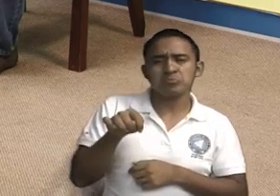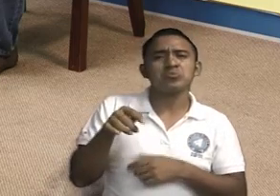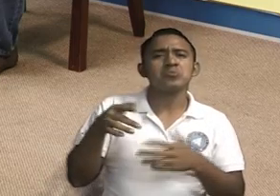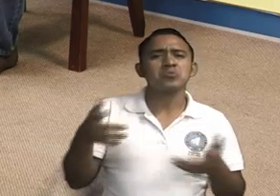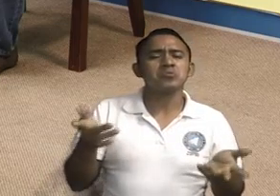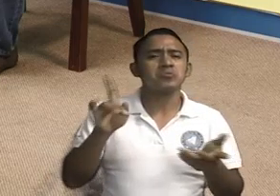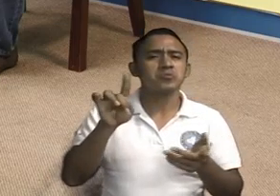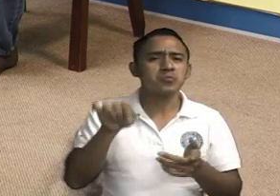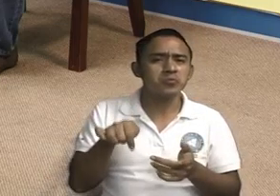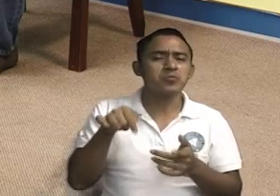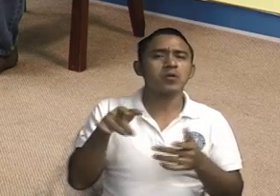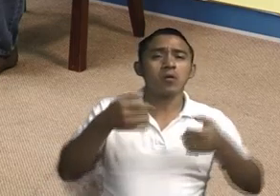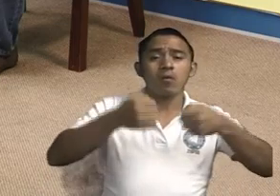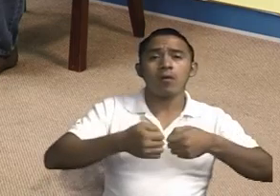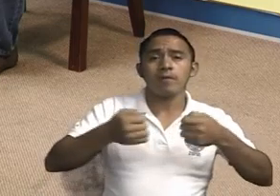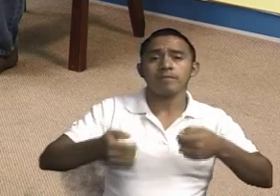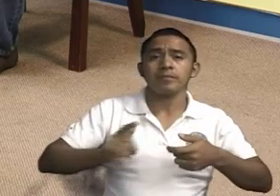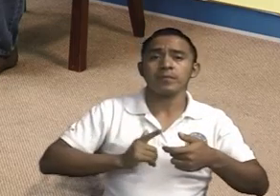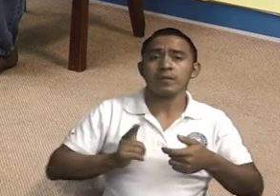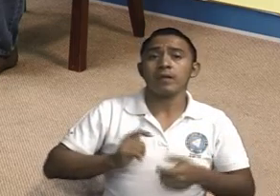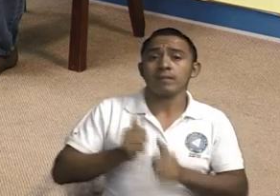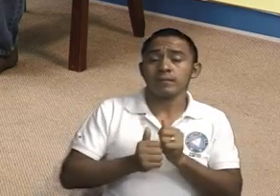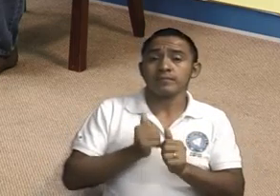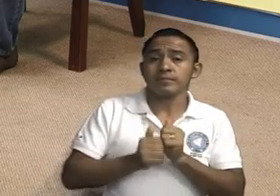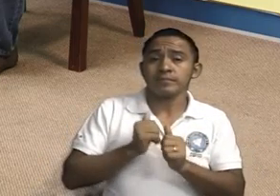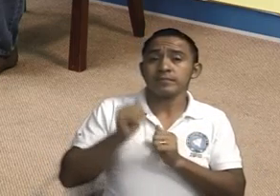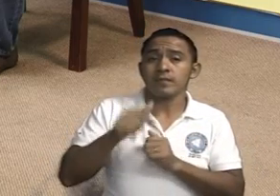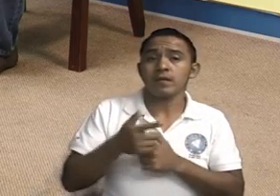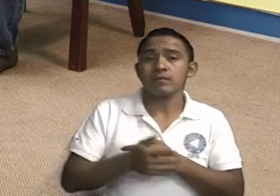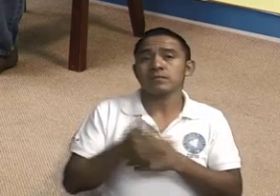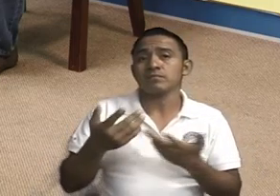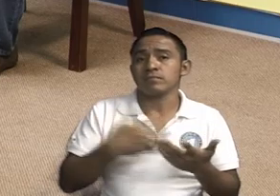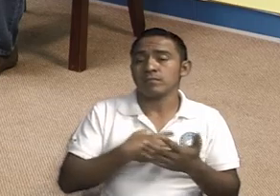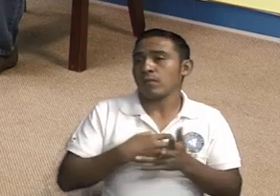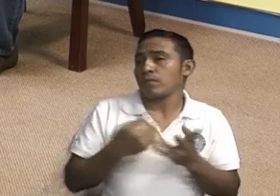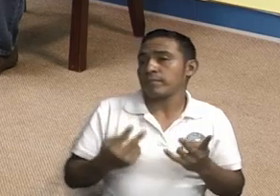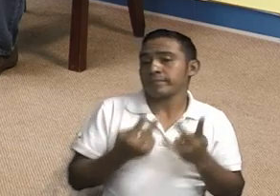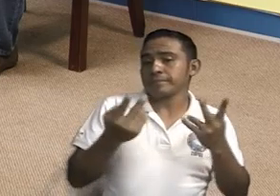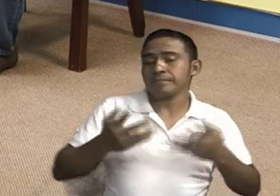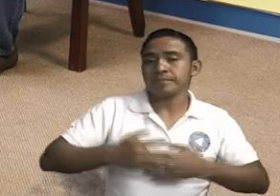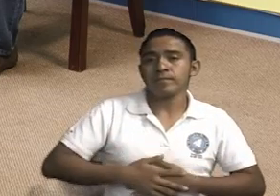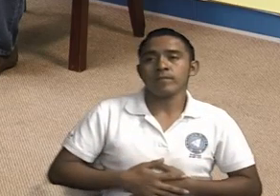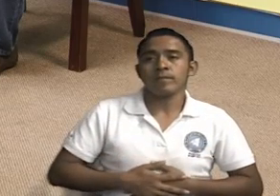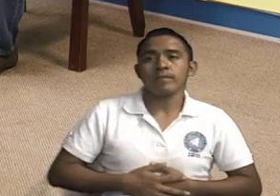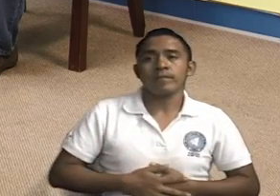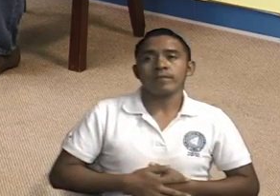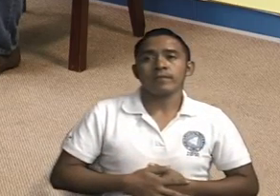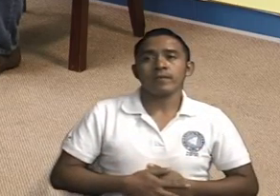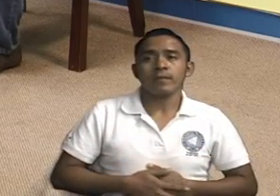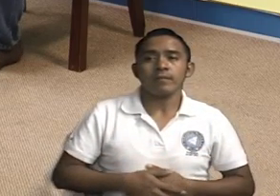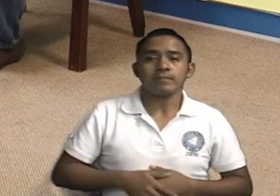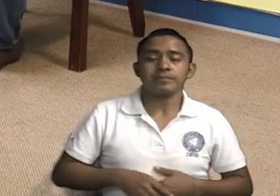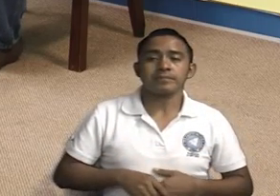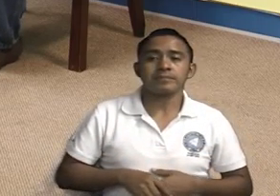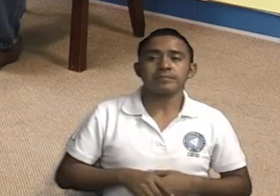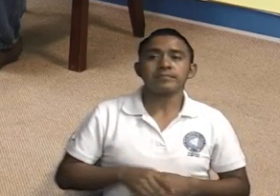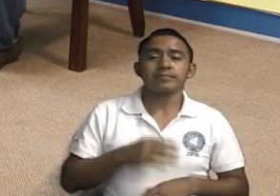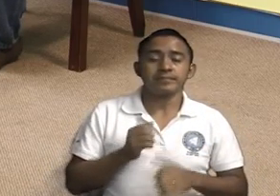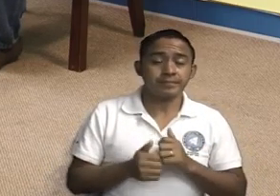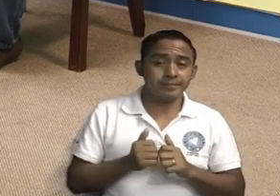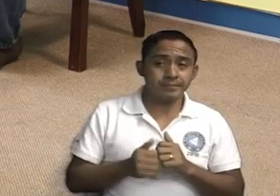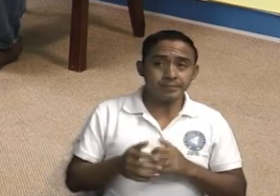inciden para que los hombres presentemos este problema en alguna etapa de nuestras vidas? Ok, entonces, la cuestión es la